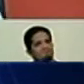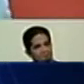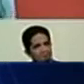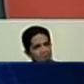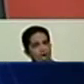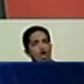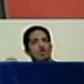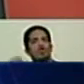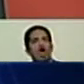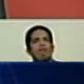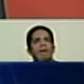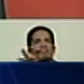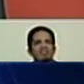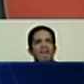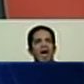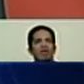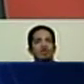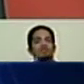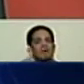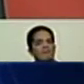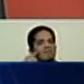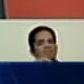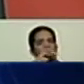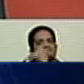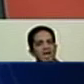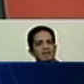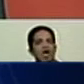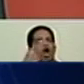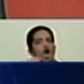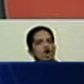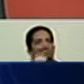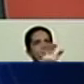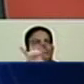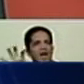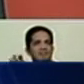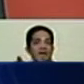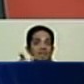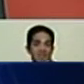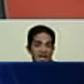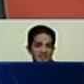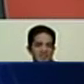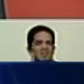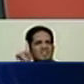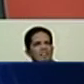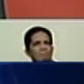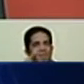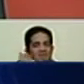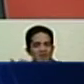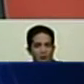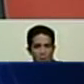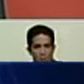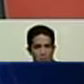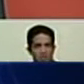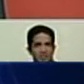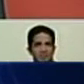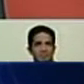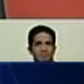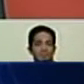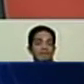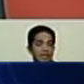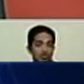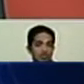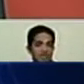Estado, de invasiones a países de nuestra América, sino también su bochornoso presente. Así que fue una